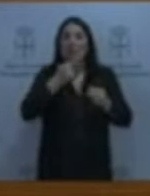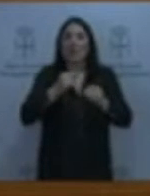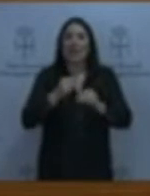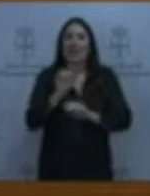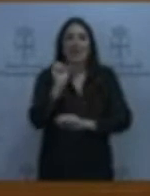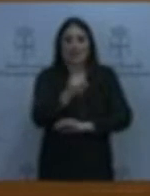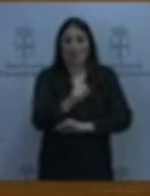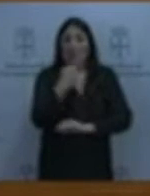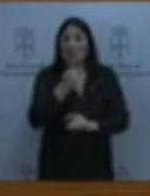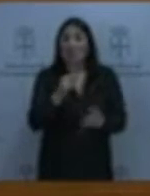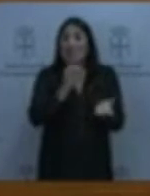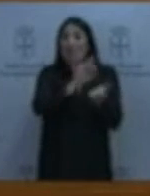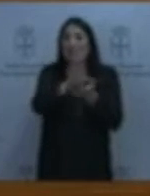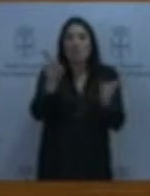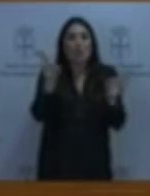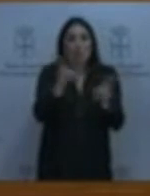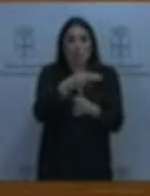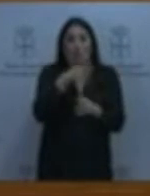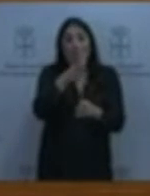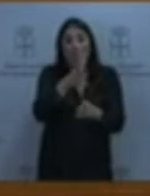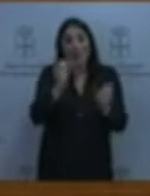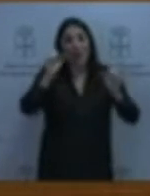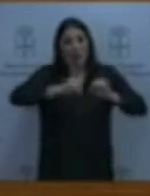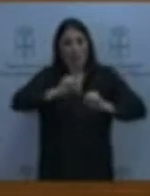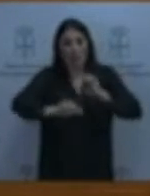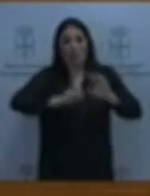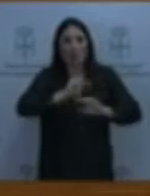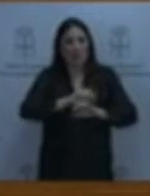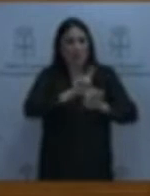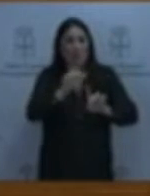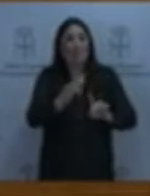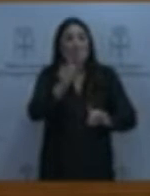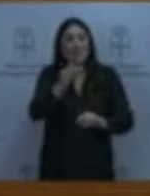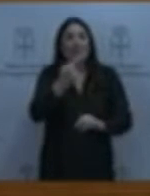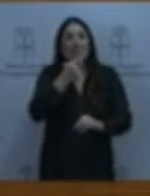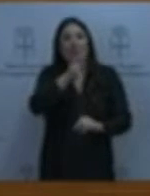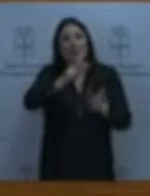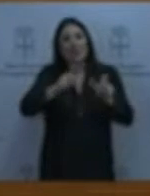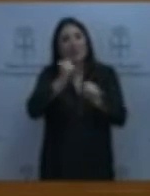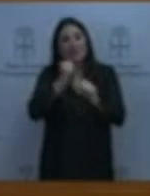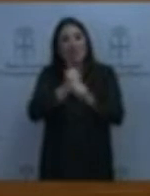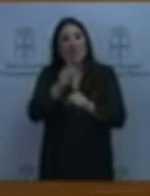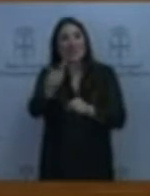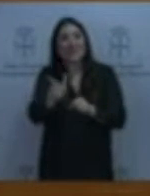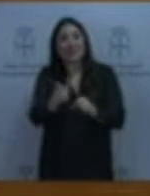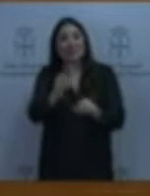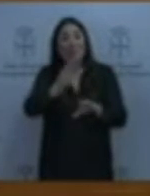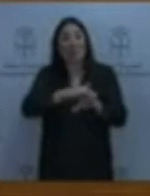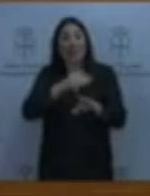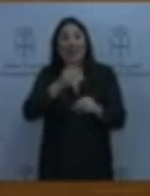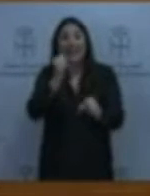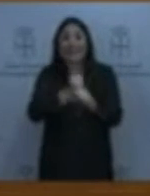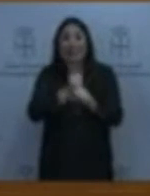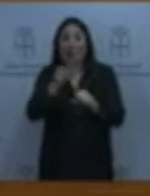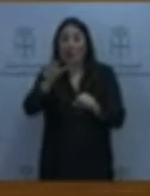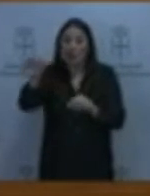Declara nulo el despido por incumplimiento del acuerdo con los trabajadores y declara el derecho de los trabajadores a la reposición en su puesto de trabajo,